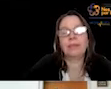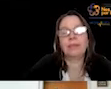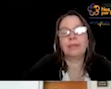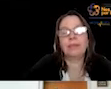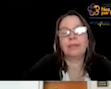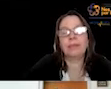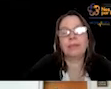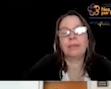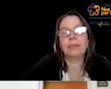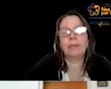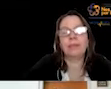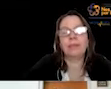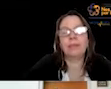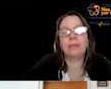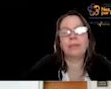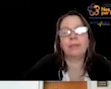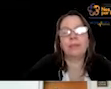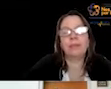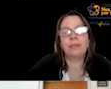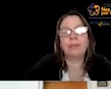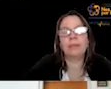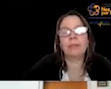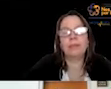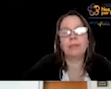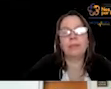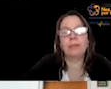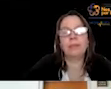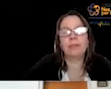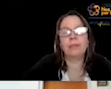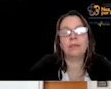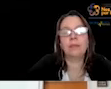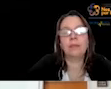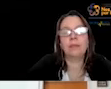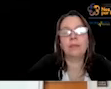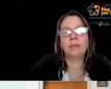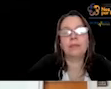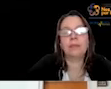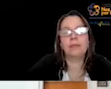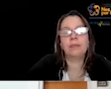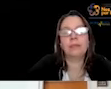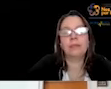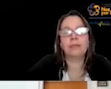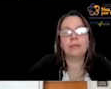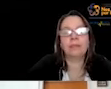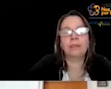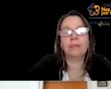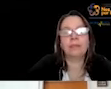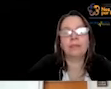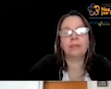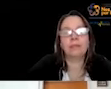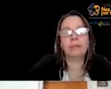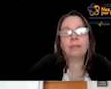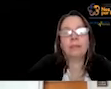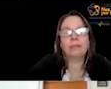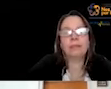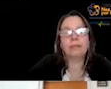quieran llamar. Vamos a ver qué tipo de nutrientes deberíamos consumir, y acá vemos que justamente ese tipo de nutrientes son los que estamos